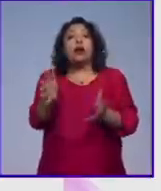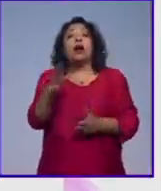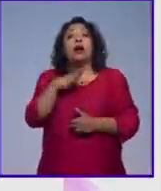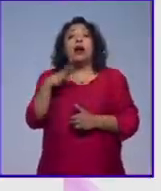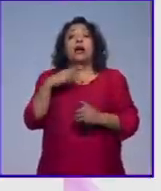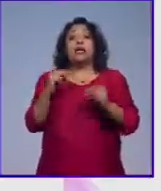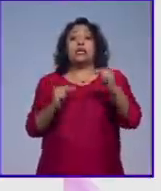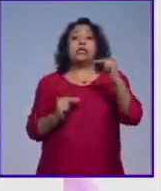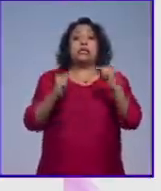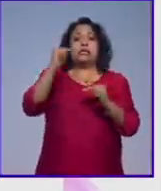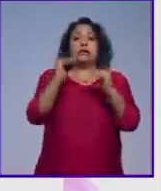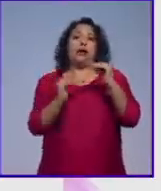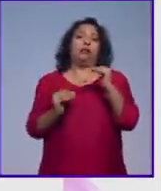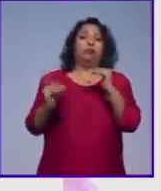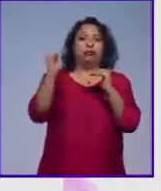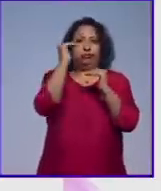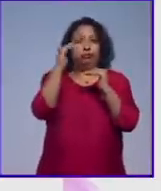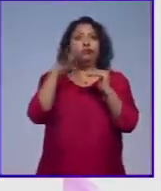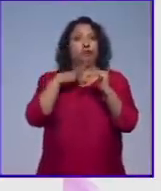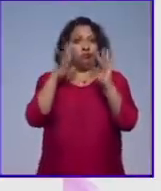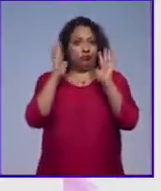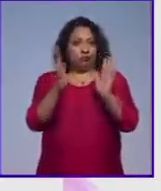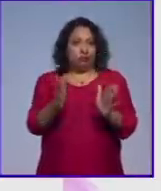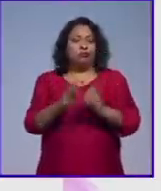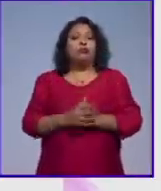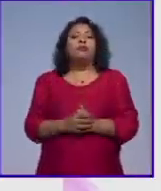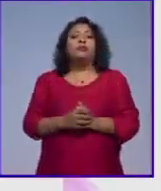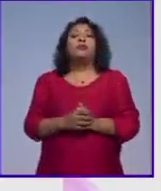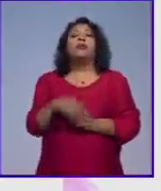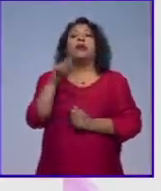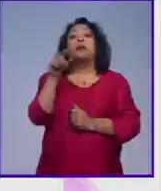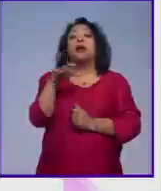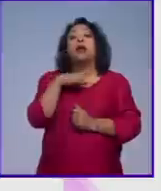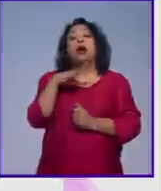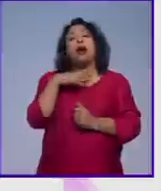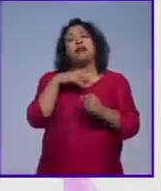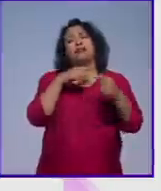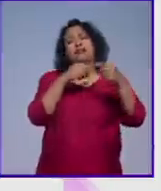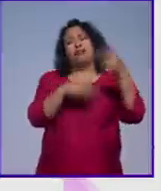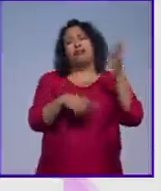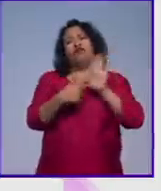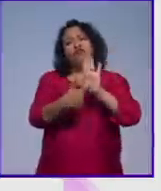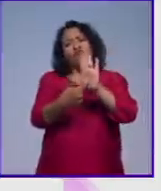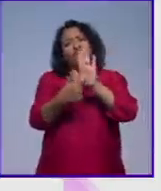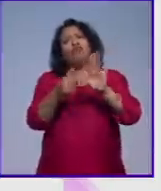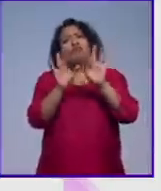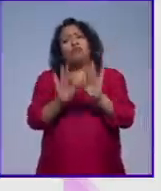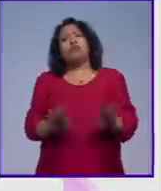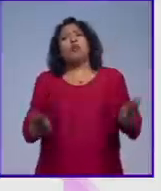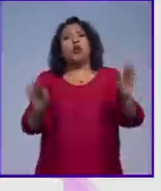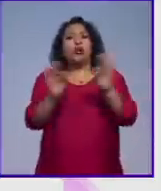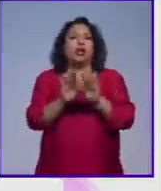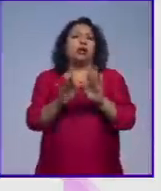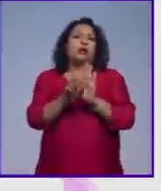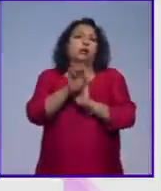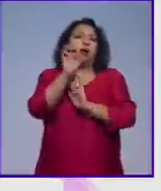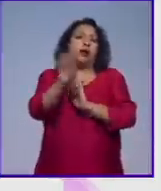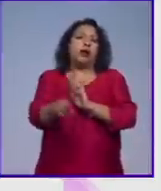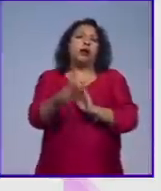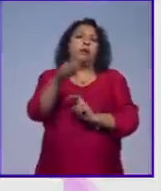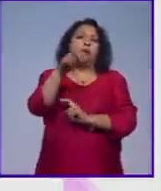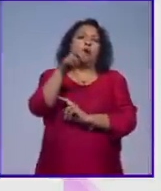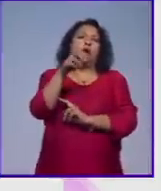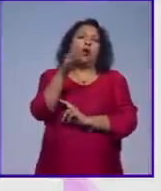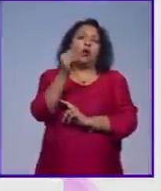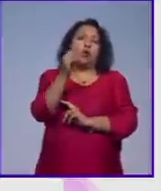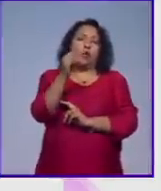el nivel que tiene, ¿sí?, y haya hecho un repertorio tan importante como es, voy a decir, la novena de